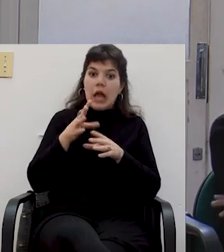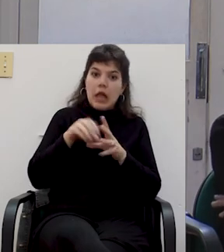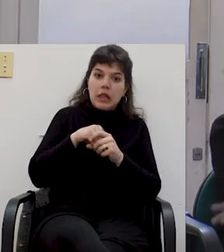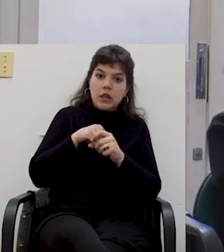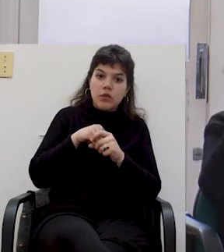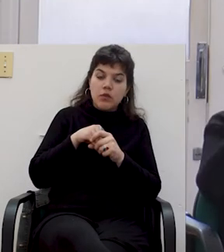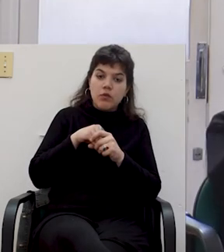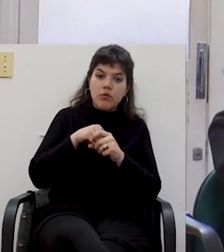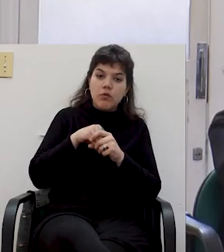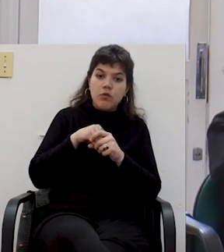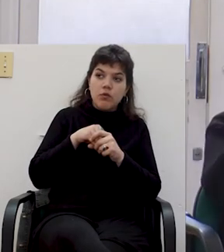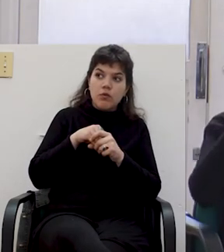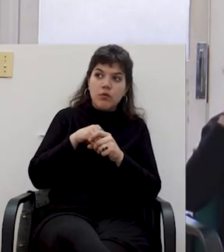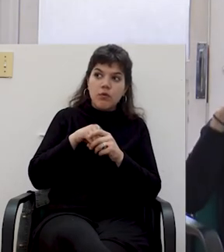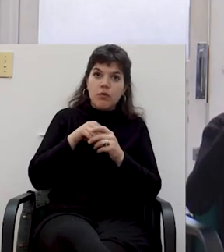inmersos en